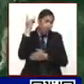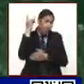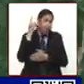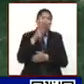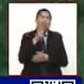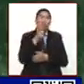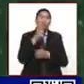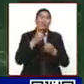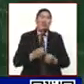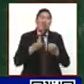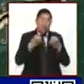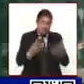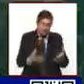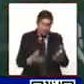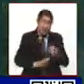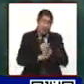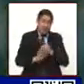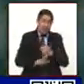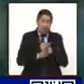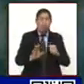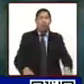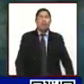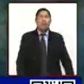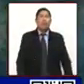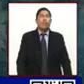serán quienes den esa seguridad.